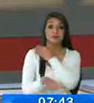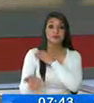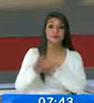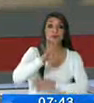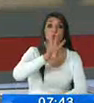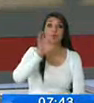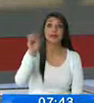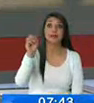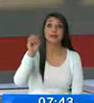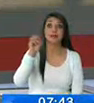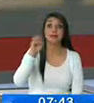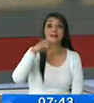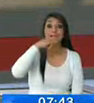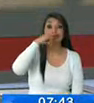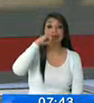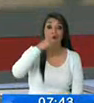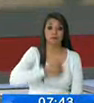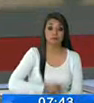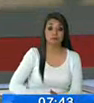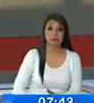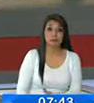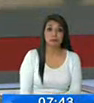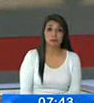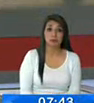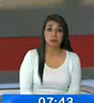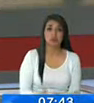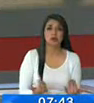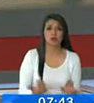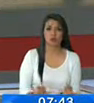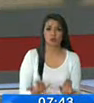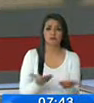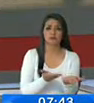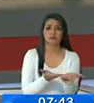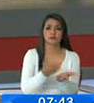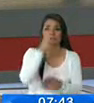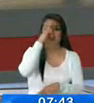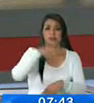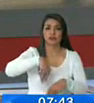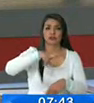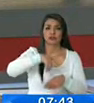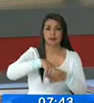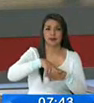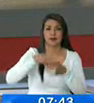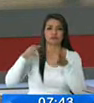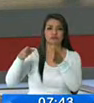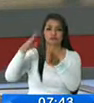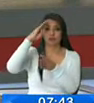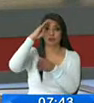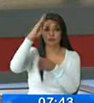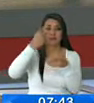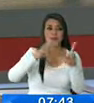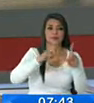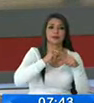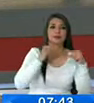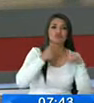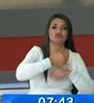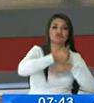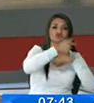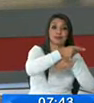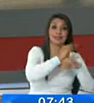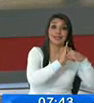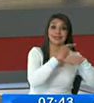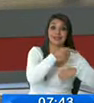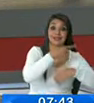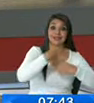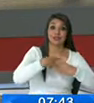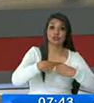40 pequeños que no llegaron a nacer fueron inhumados por los Servicios Nacionales de la Medicina Legal y la Arquidiócesis de Quito. La mayoría fue